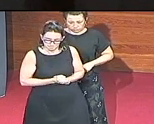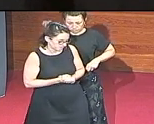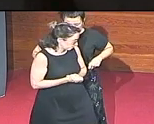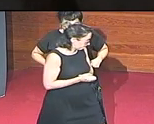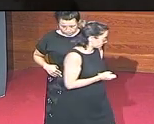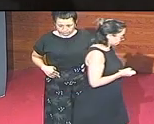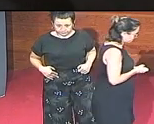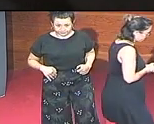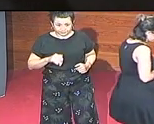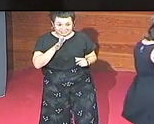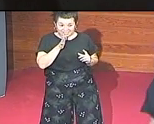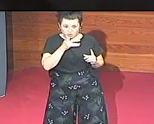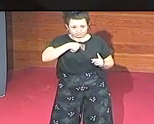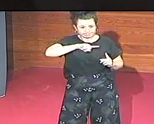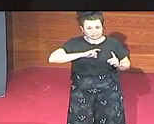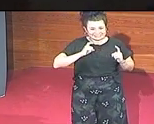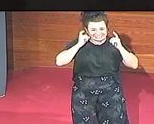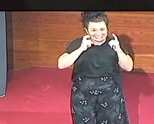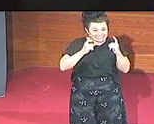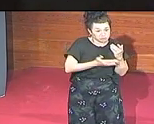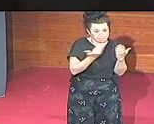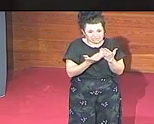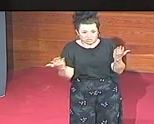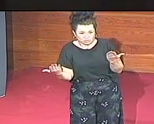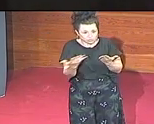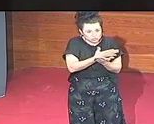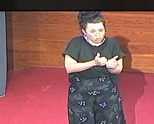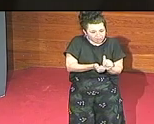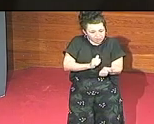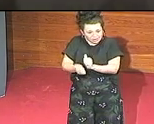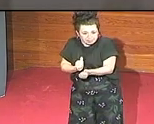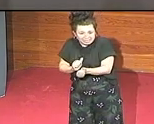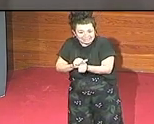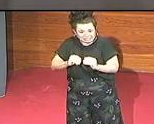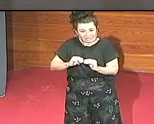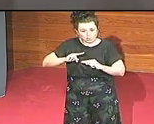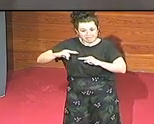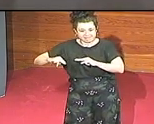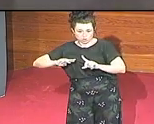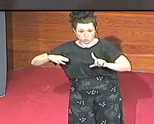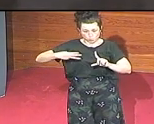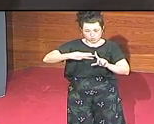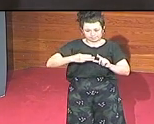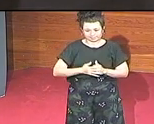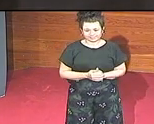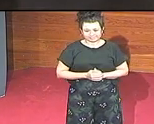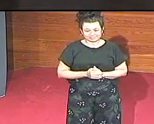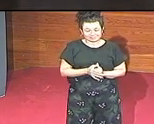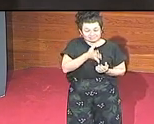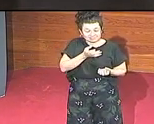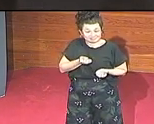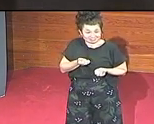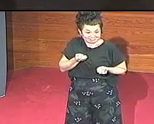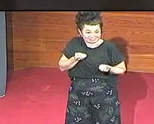copiar en todos los periódicos en las ediciones web y lo comento para